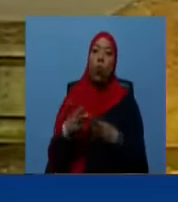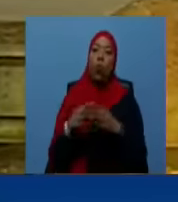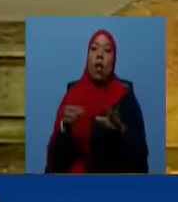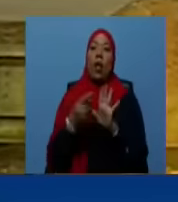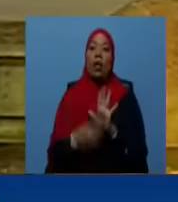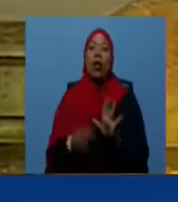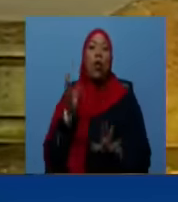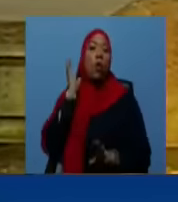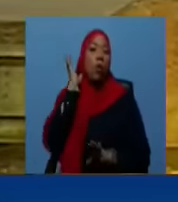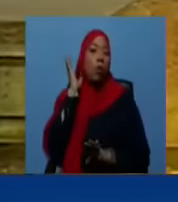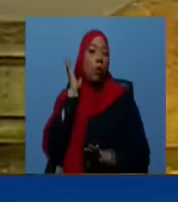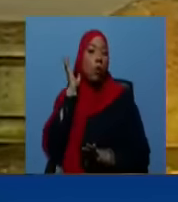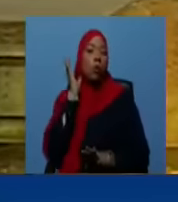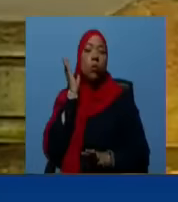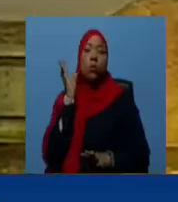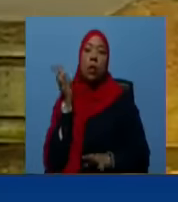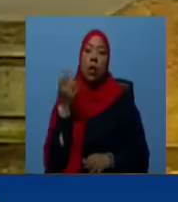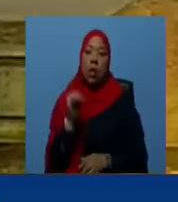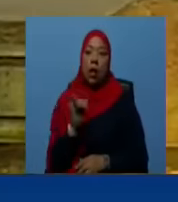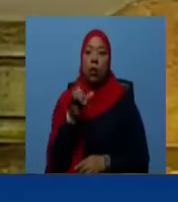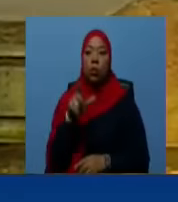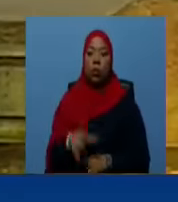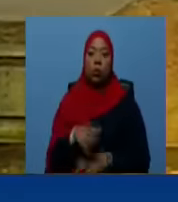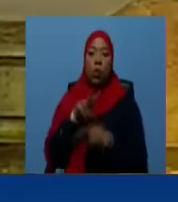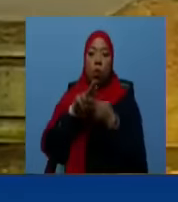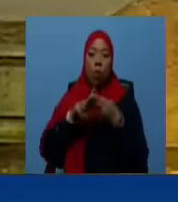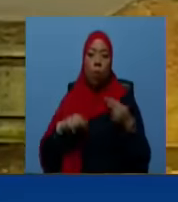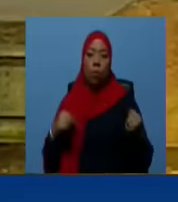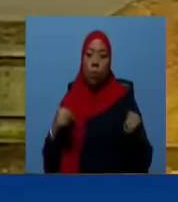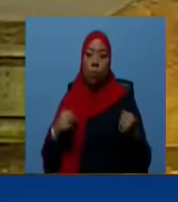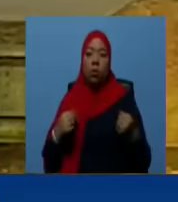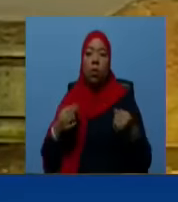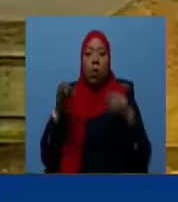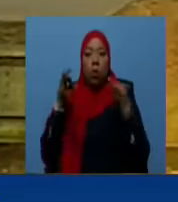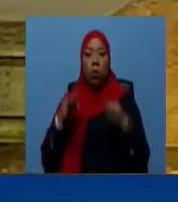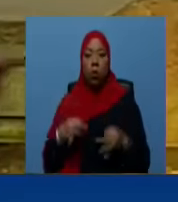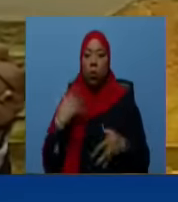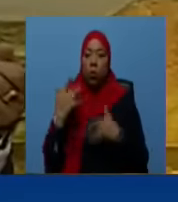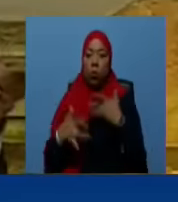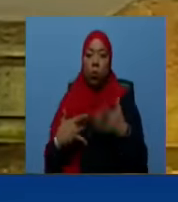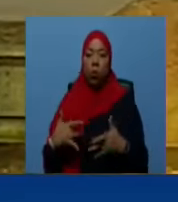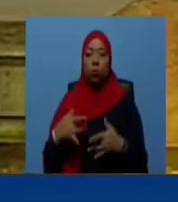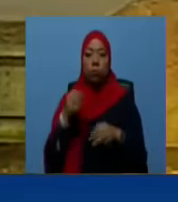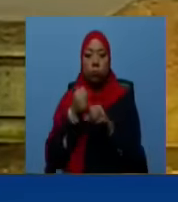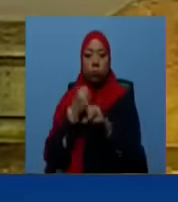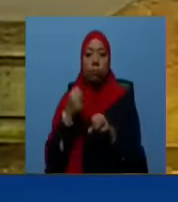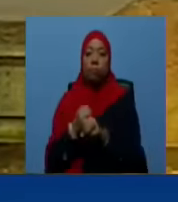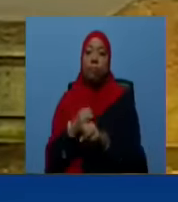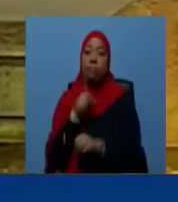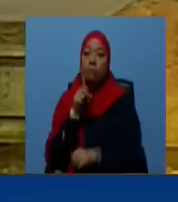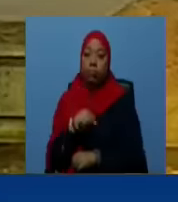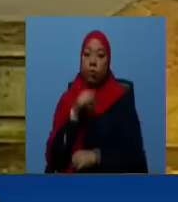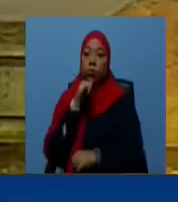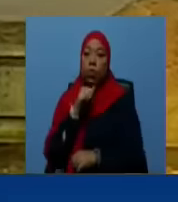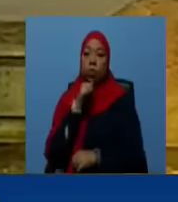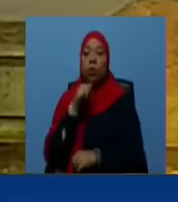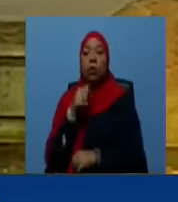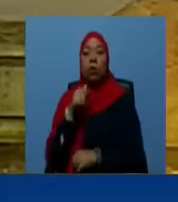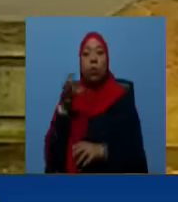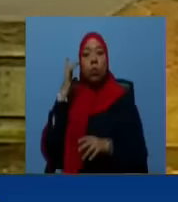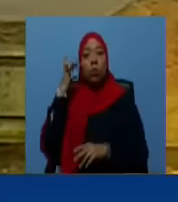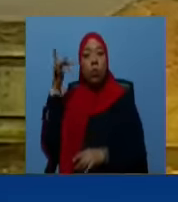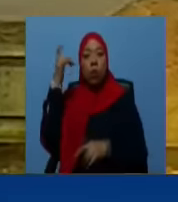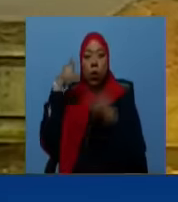tener conciencia del compromiso inmenso que tenemos como generación con los grandes sueños